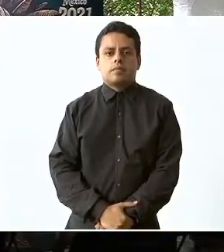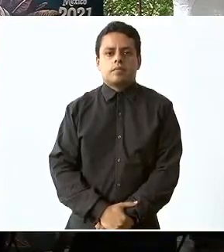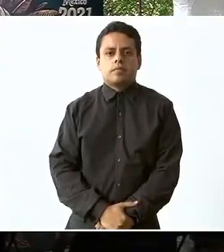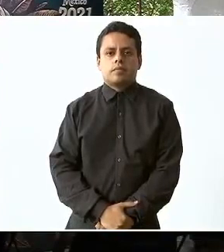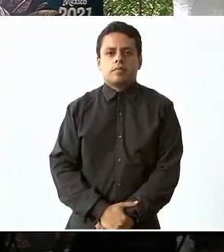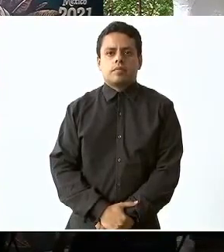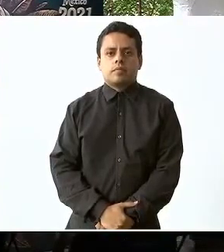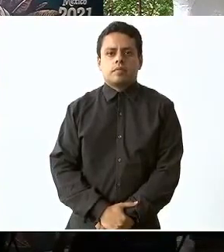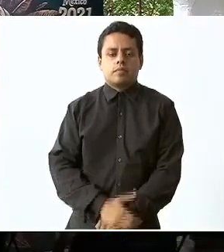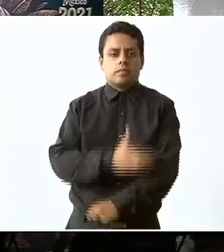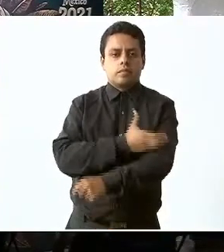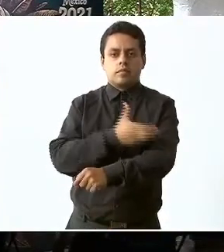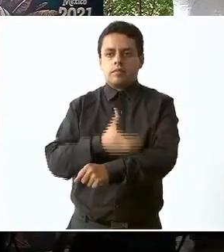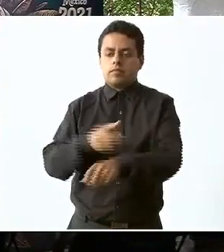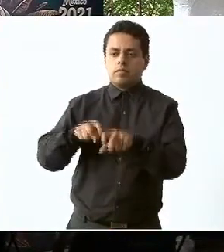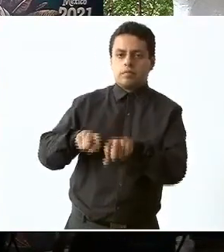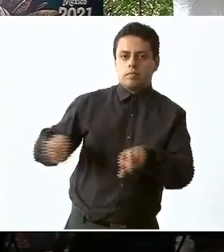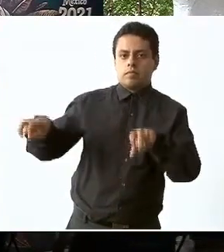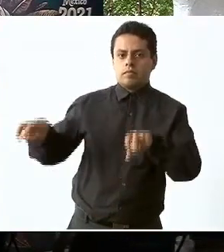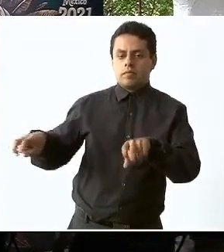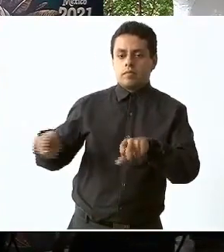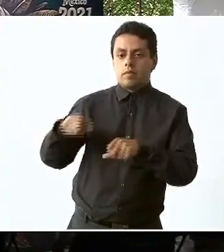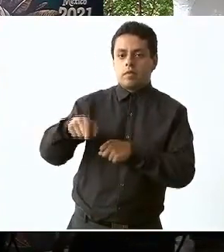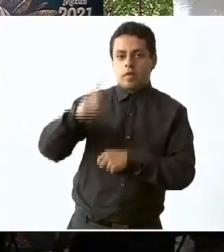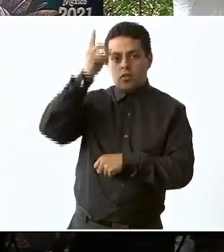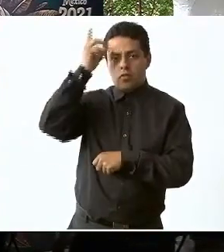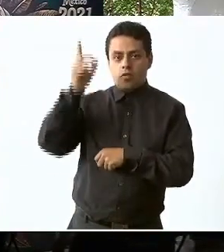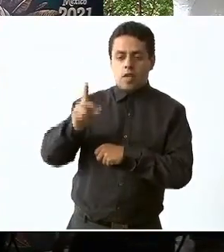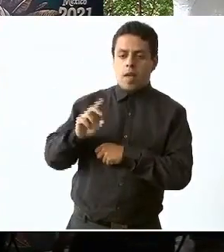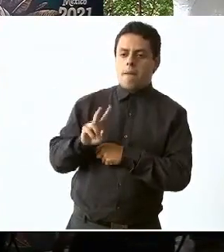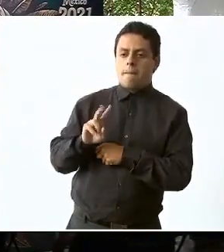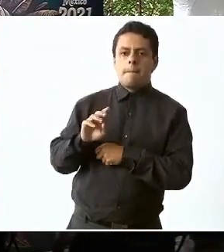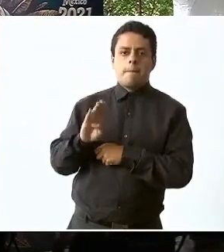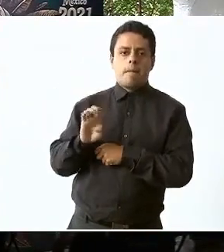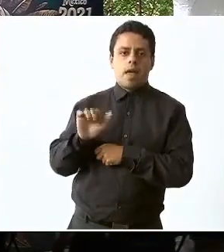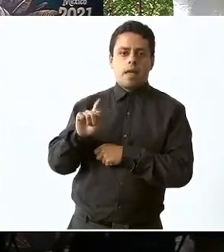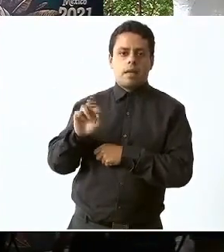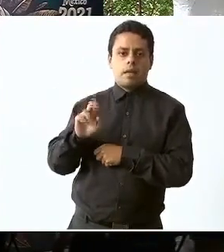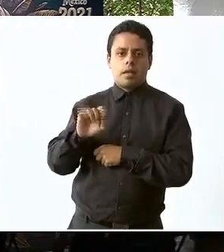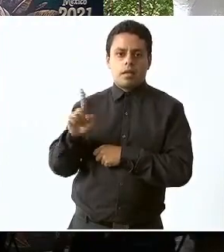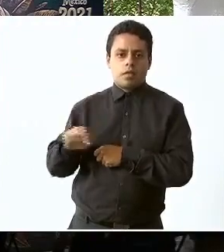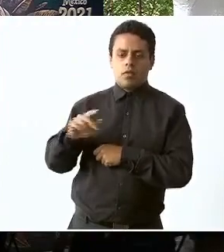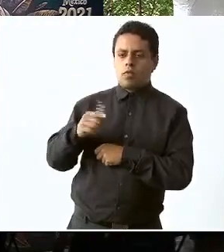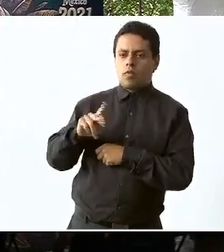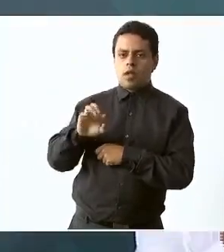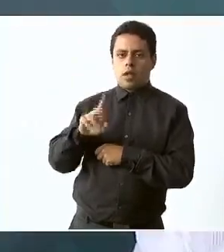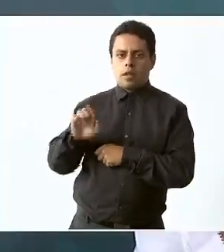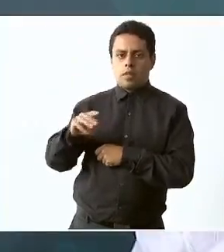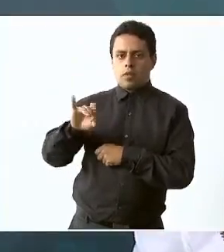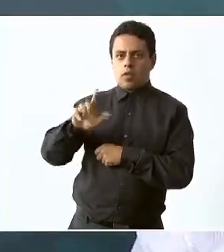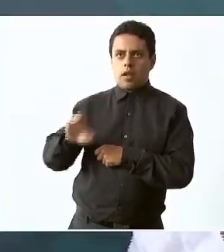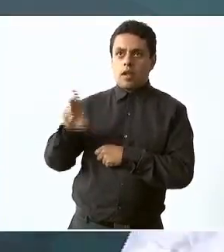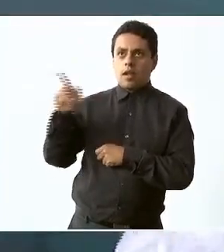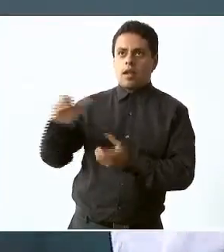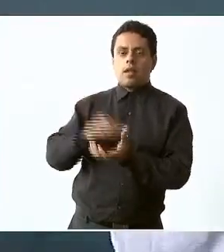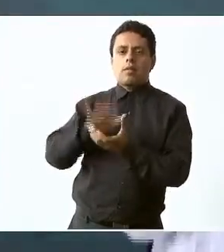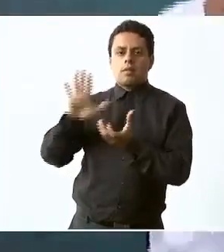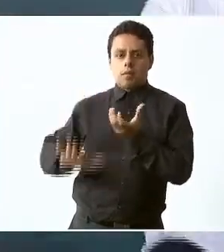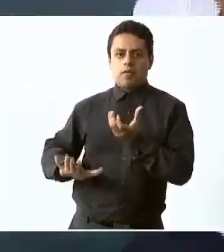Lo acompañan la doctora Beatriz Gutiérrez Müller, esposa del presidente de México.